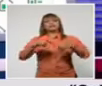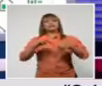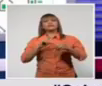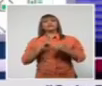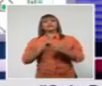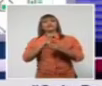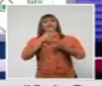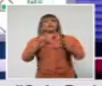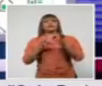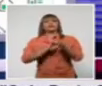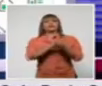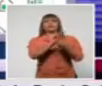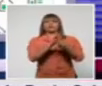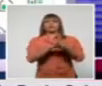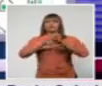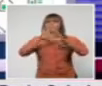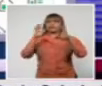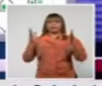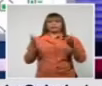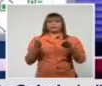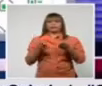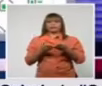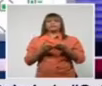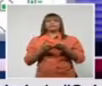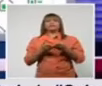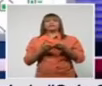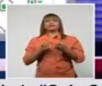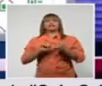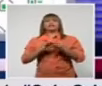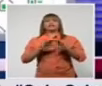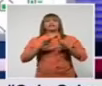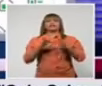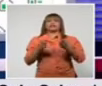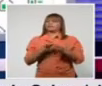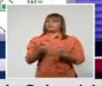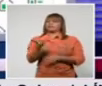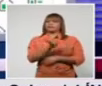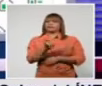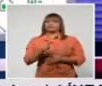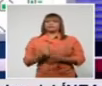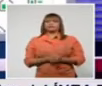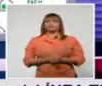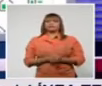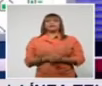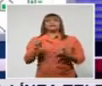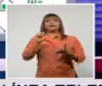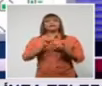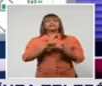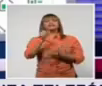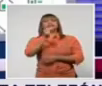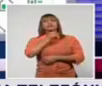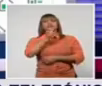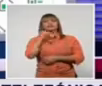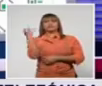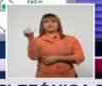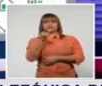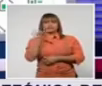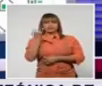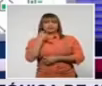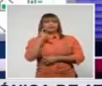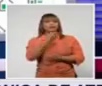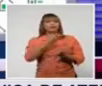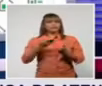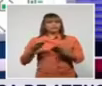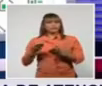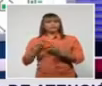y también en el mundo por el impacto de la COVID-19. La señal nuestra se va hasta el Centro de Prensa Internacional. Allí la recibe el moderador